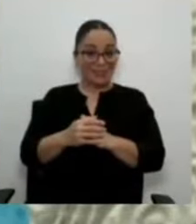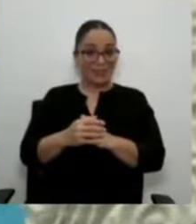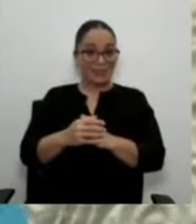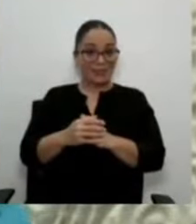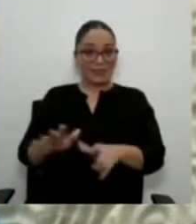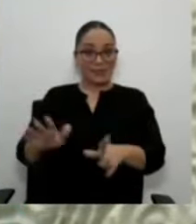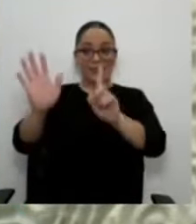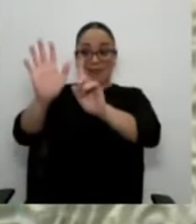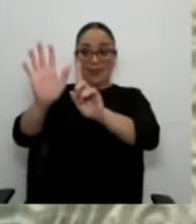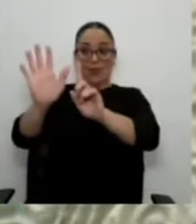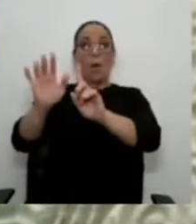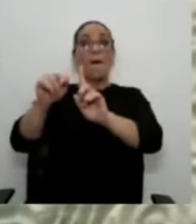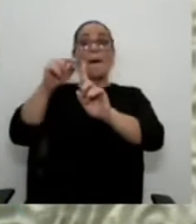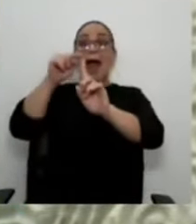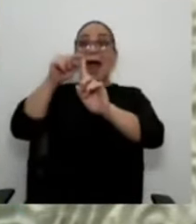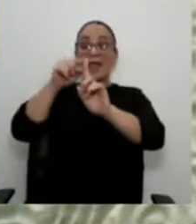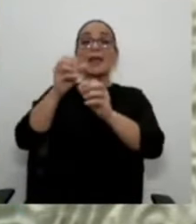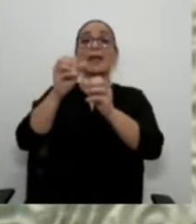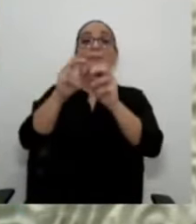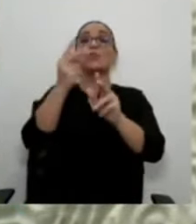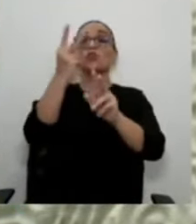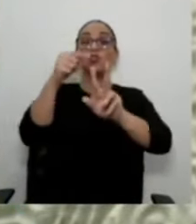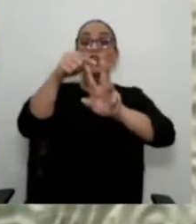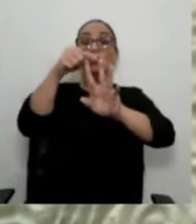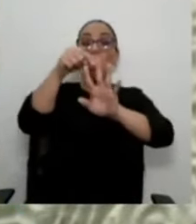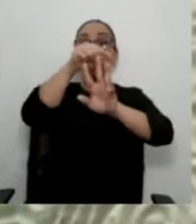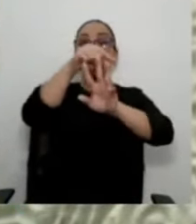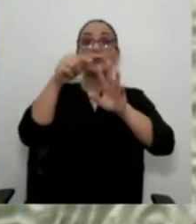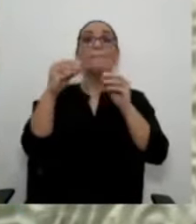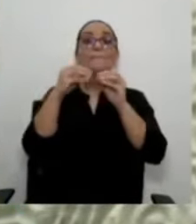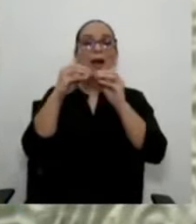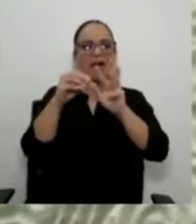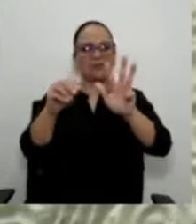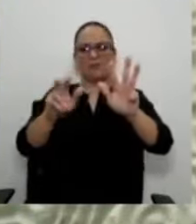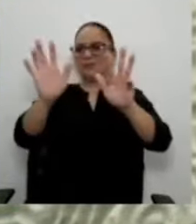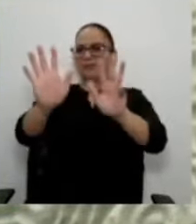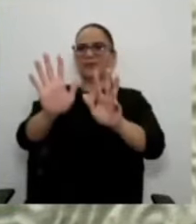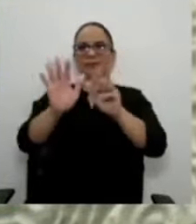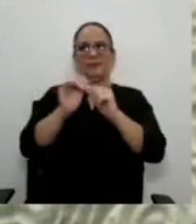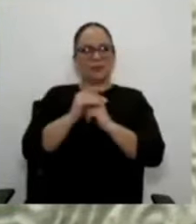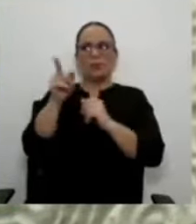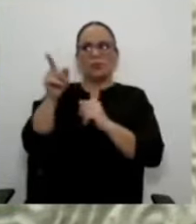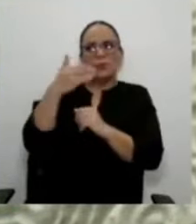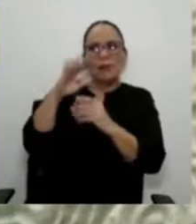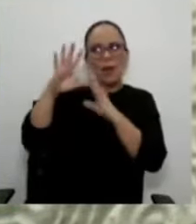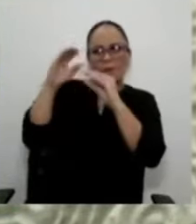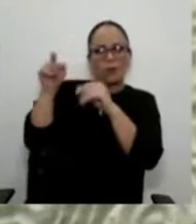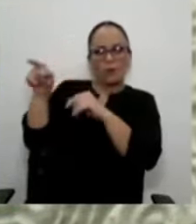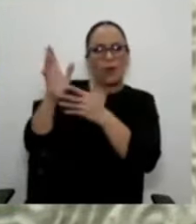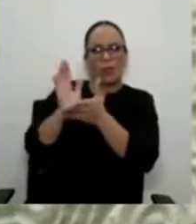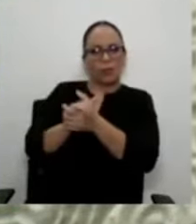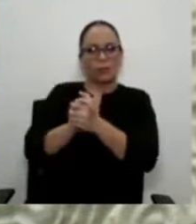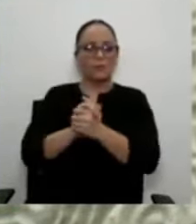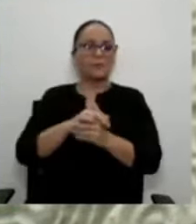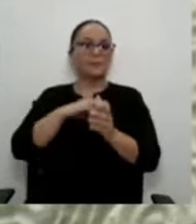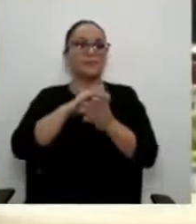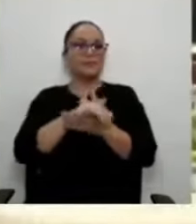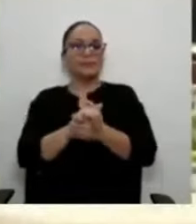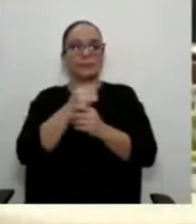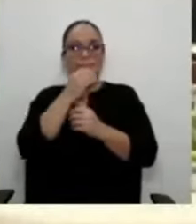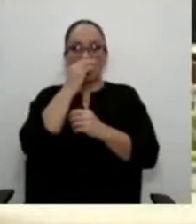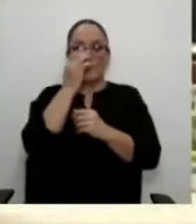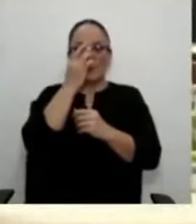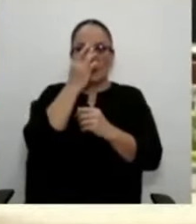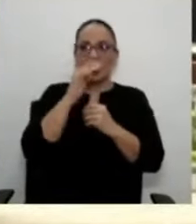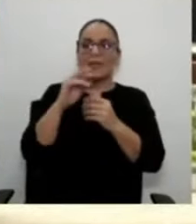permitimos traer 2 personas adicionales. Yo lamento que usted esté tan mal informado. Oscar Mantilla. O sea, don Danilo, ¿se lo